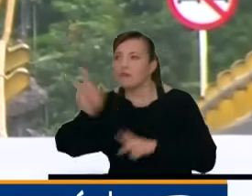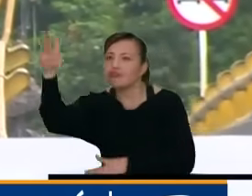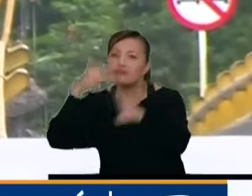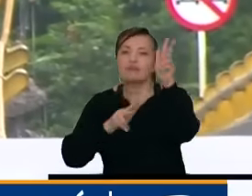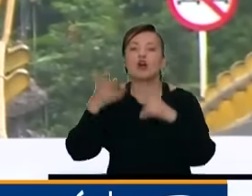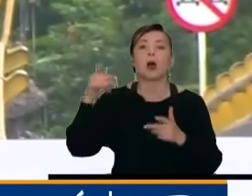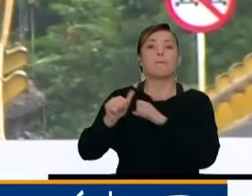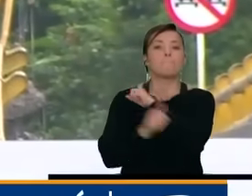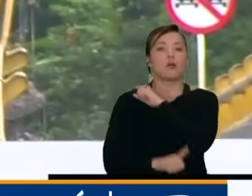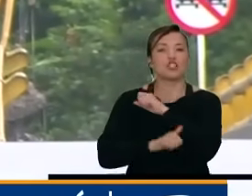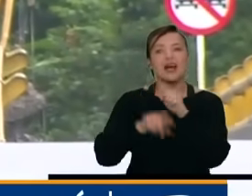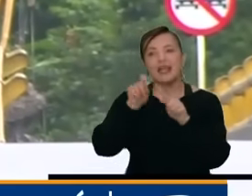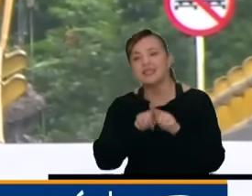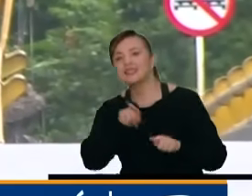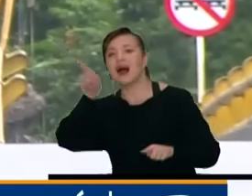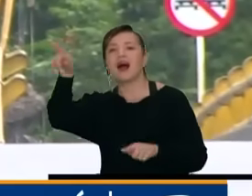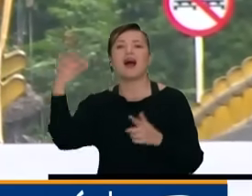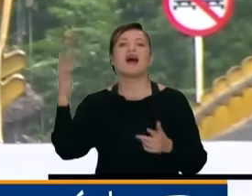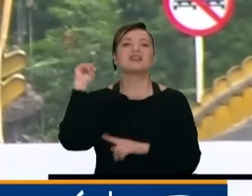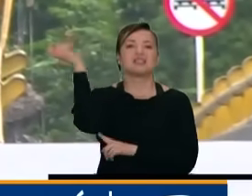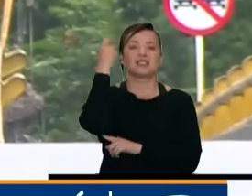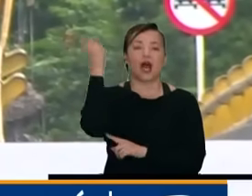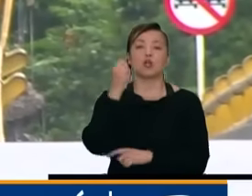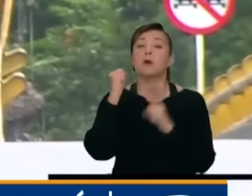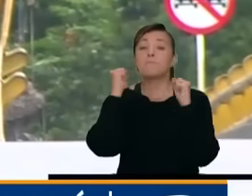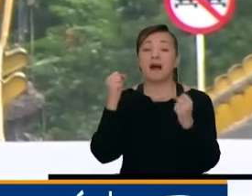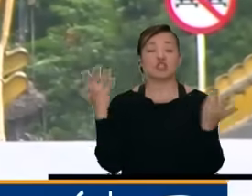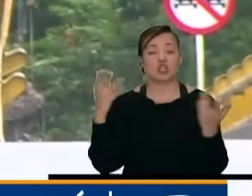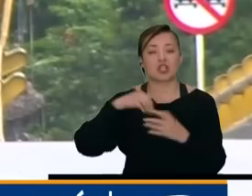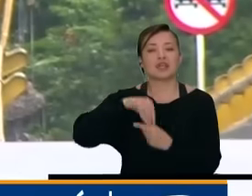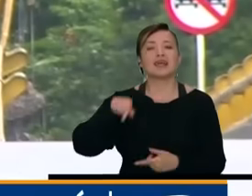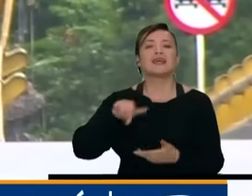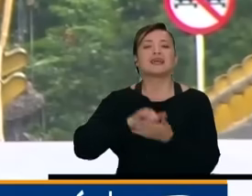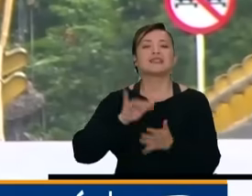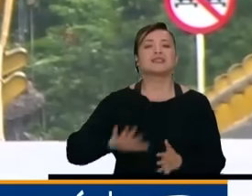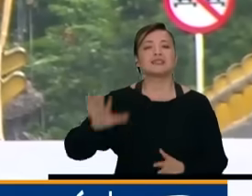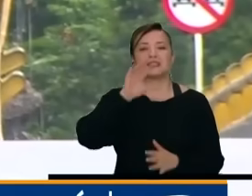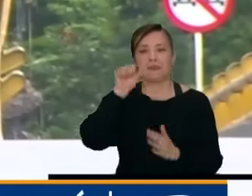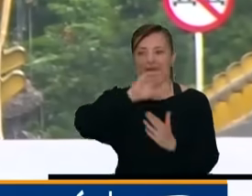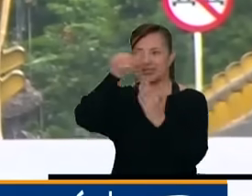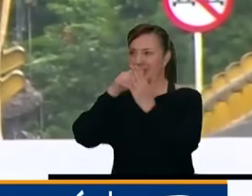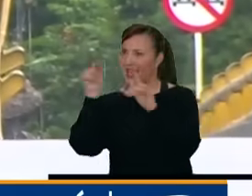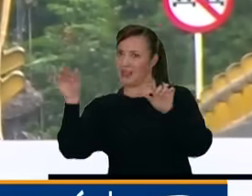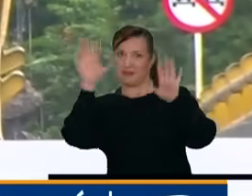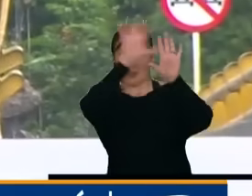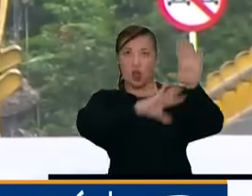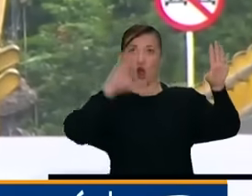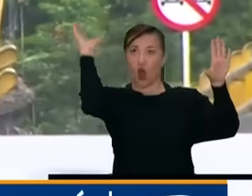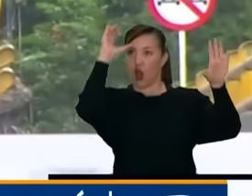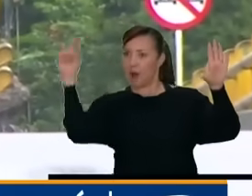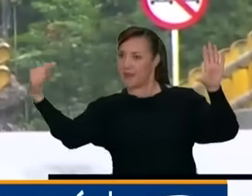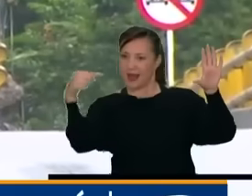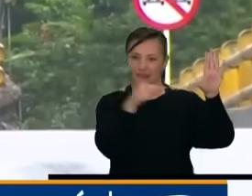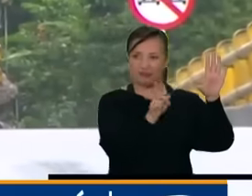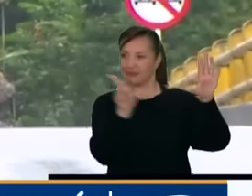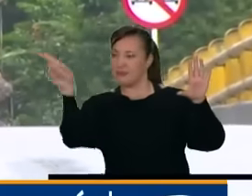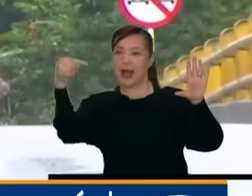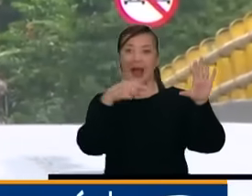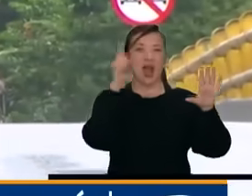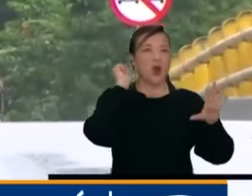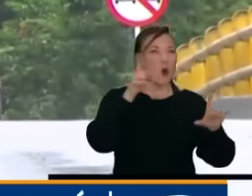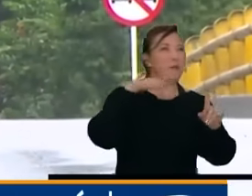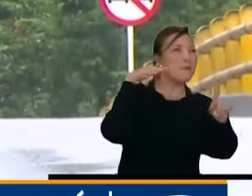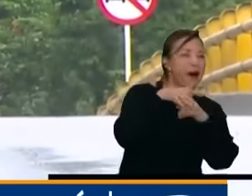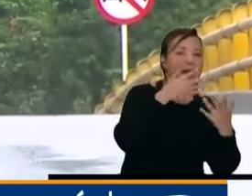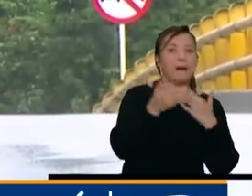de Boyacá con los llanos orientales, más exactamente el centro del país. Digamos que en medio de todo este tiempo, esta era la única vía alterna